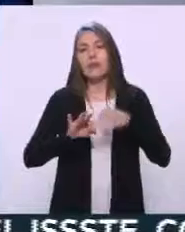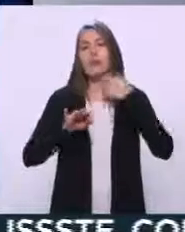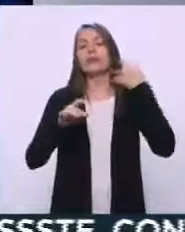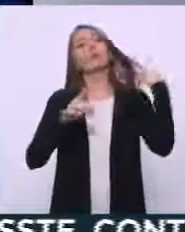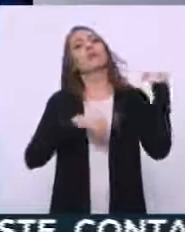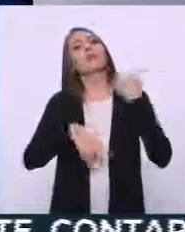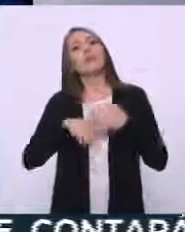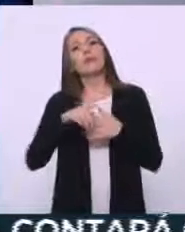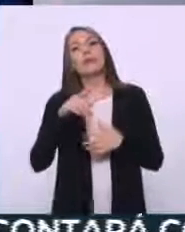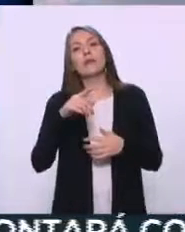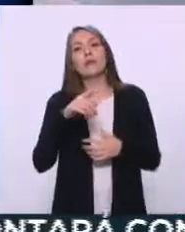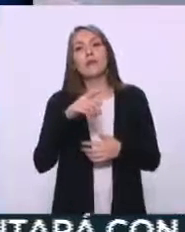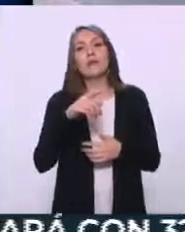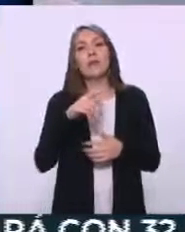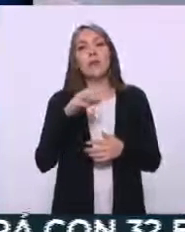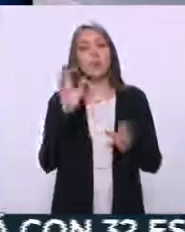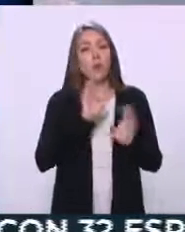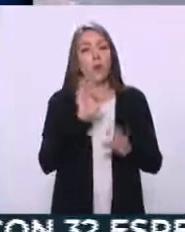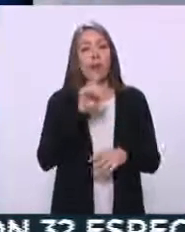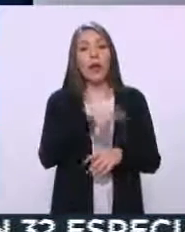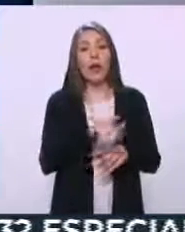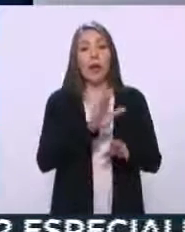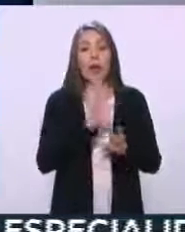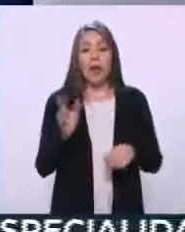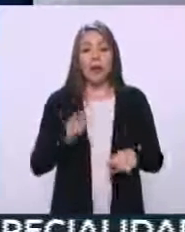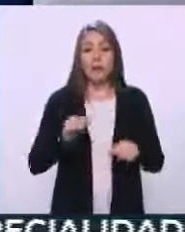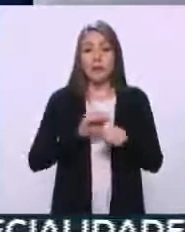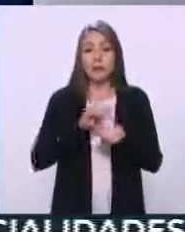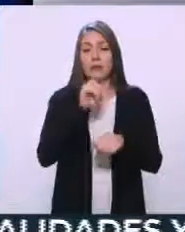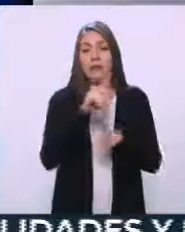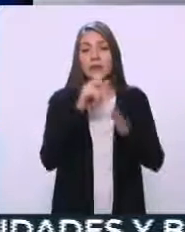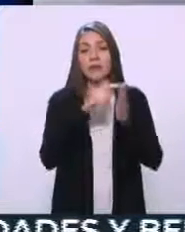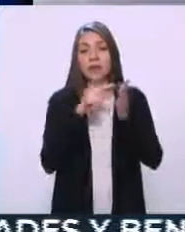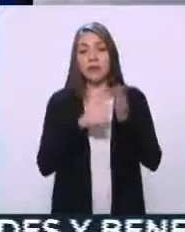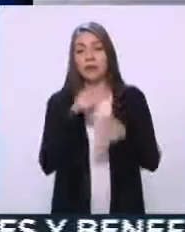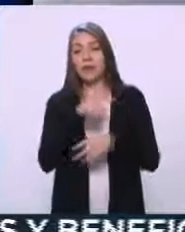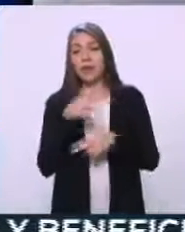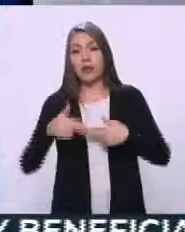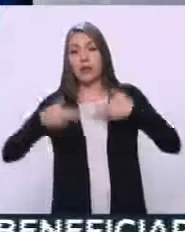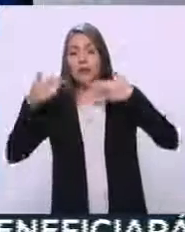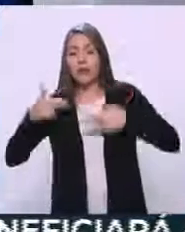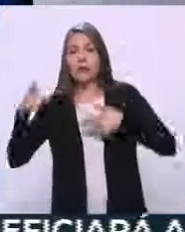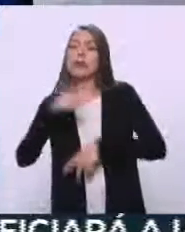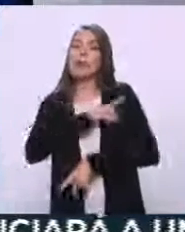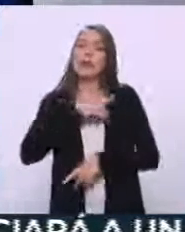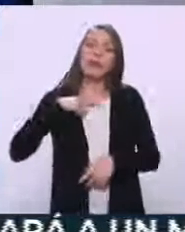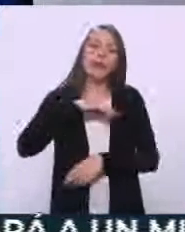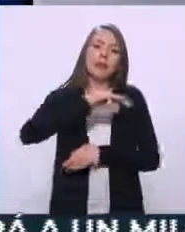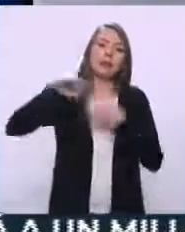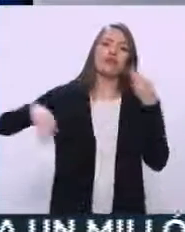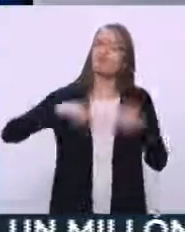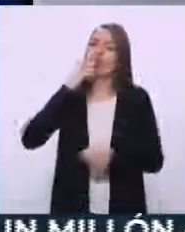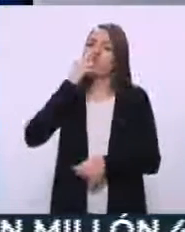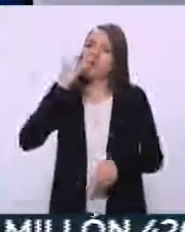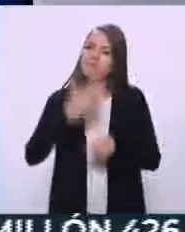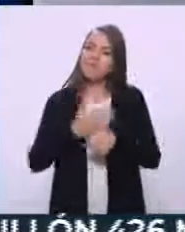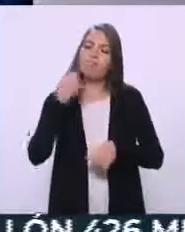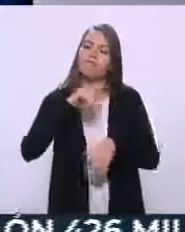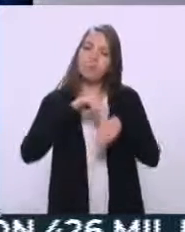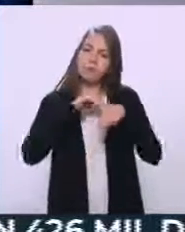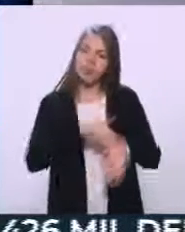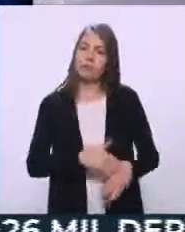que, o sea, una vez que estas medidas sean implementadas por los establecimientos, debe de haber una responsabilidad ciudadana para cumplir con las